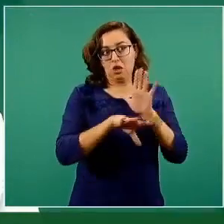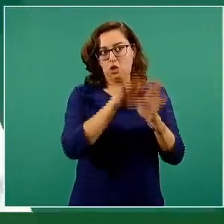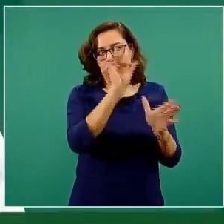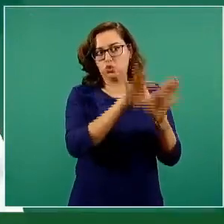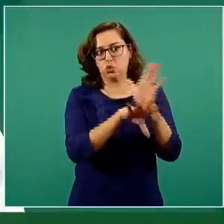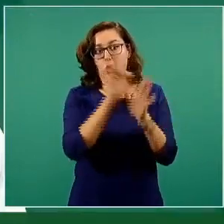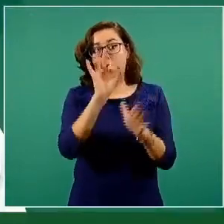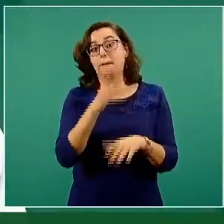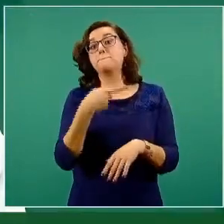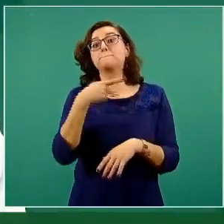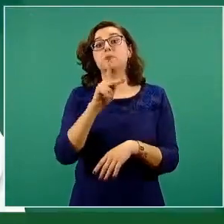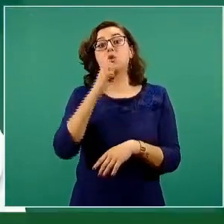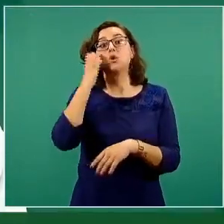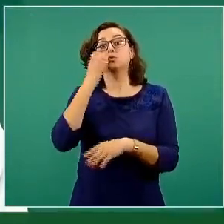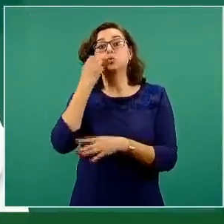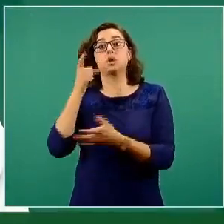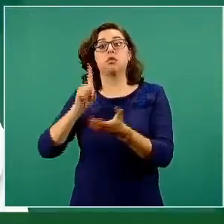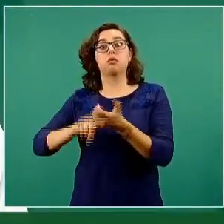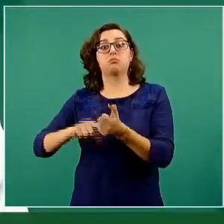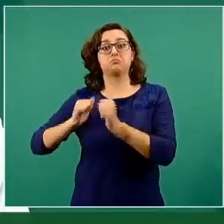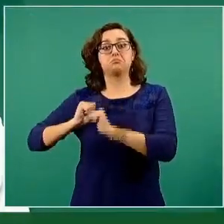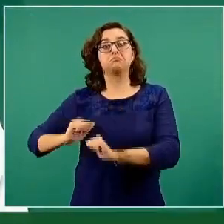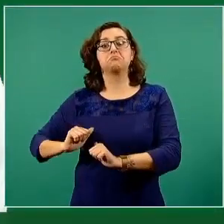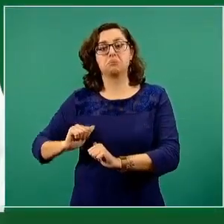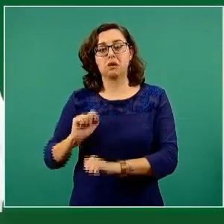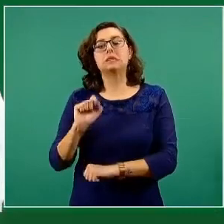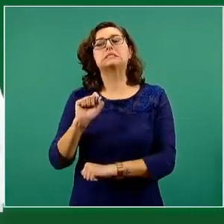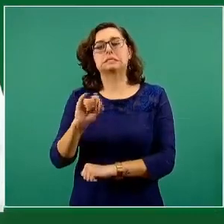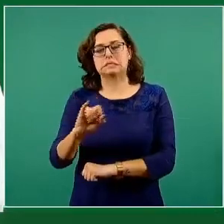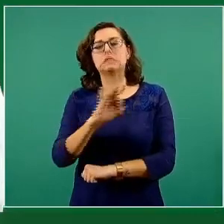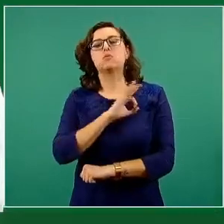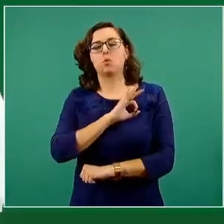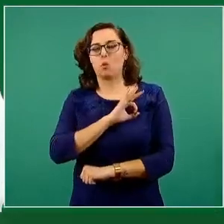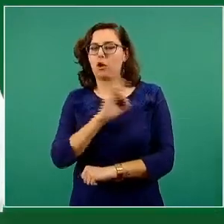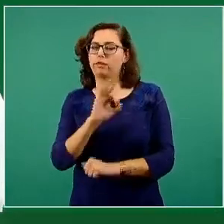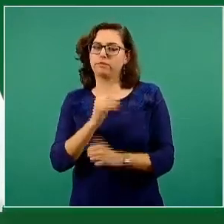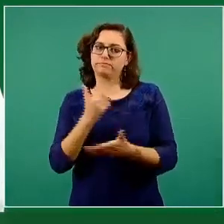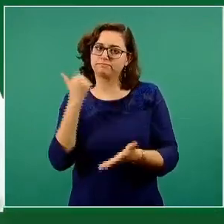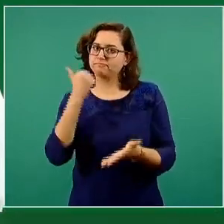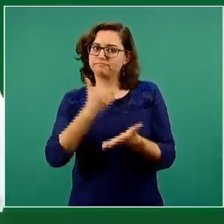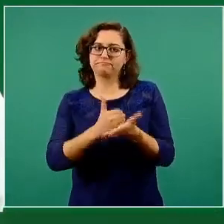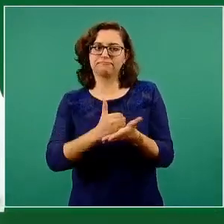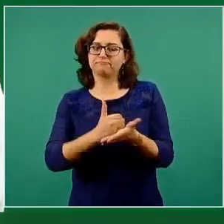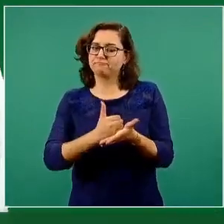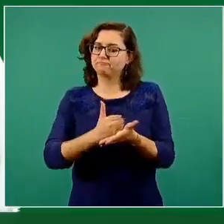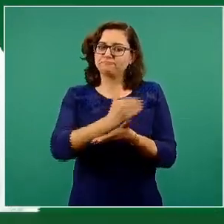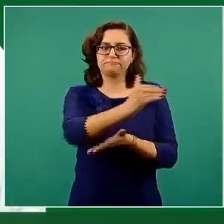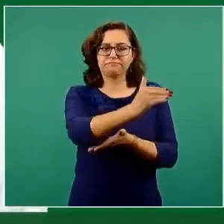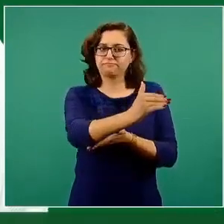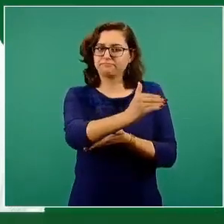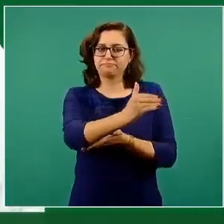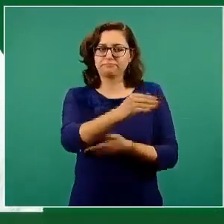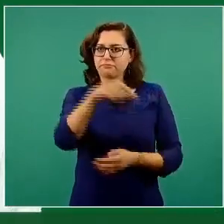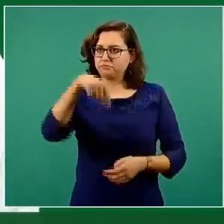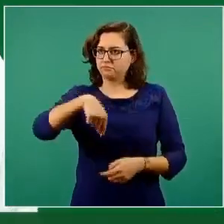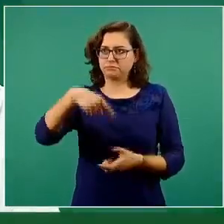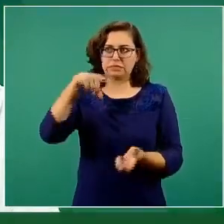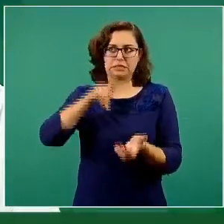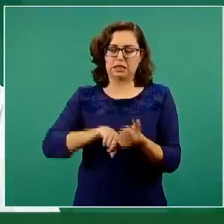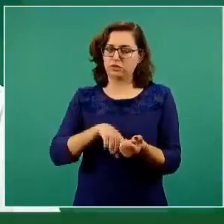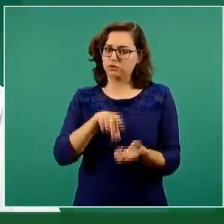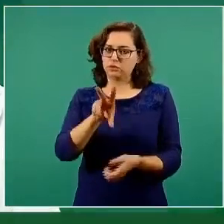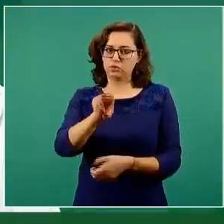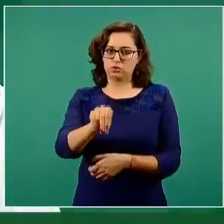autoridad restringir el acceso a los espacios escolares, en particular para la niñez y